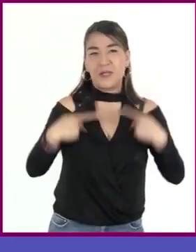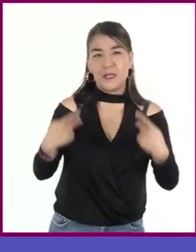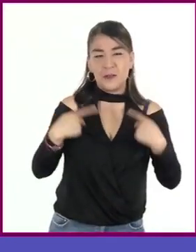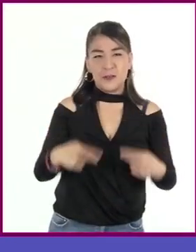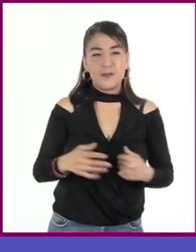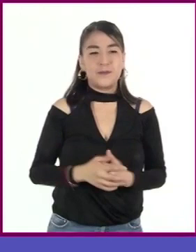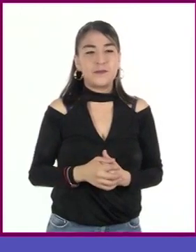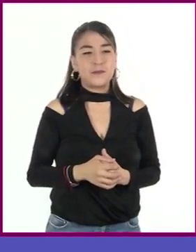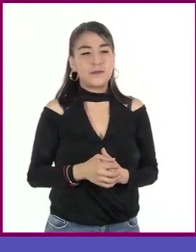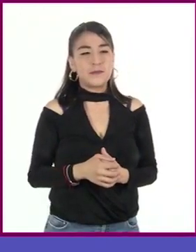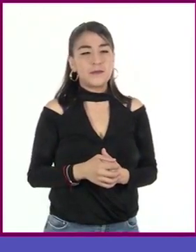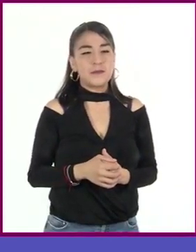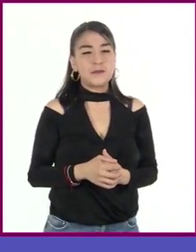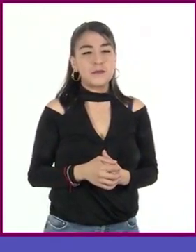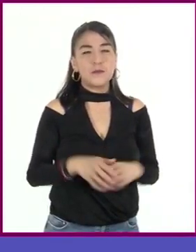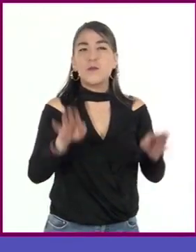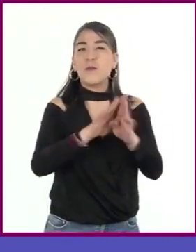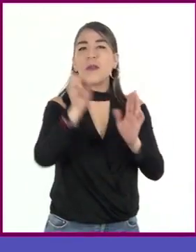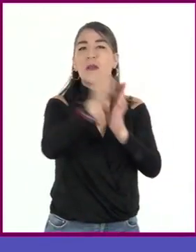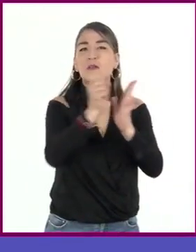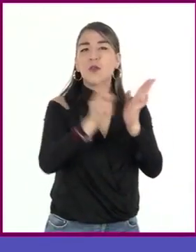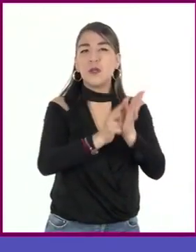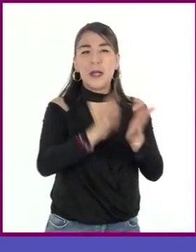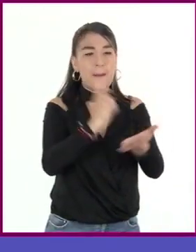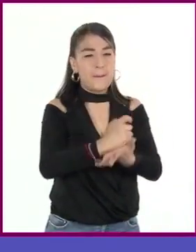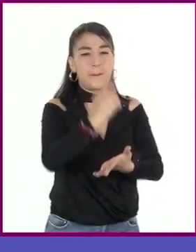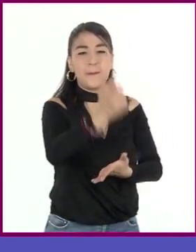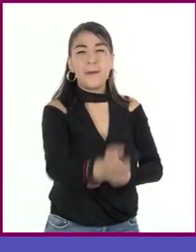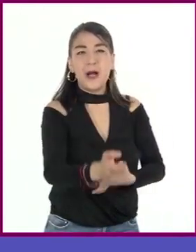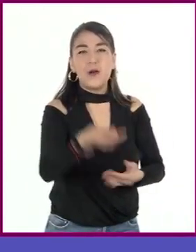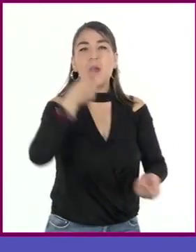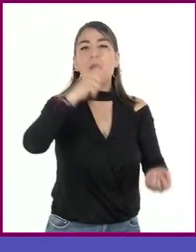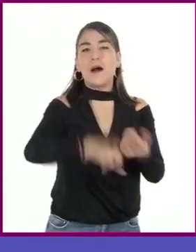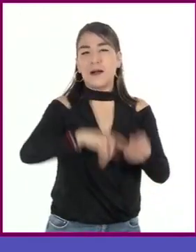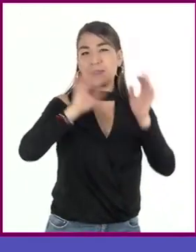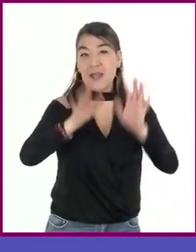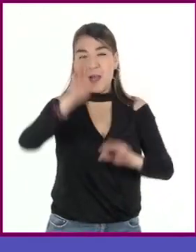literal. La solicitud de pago se realizará bajo las pautas